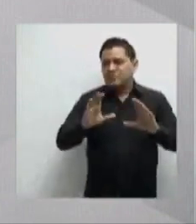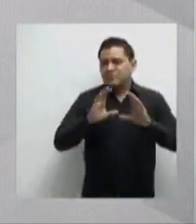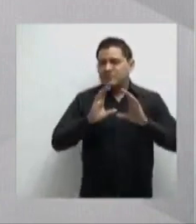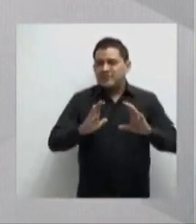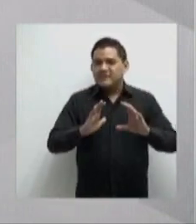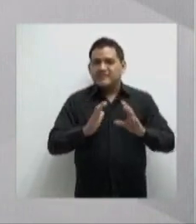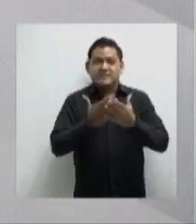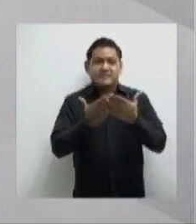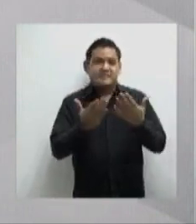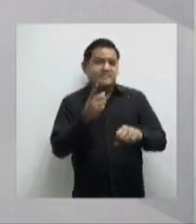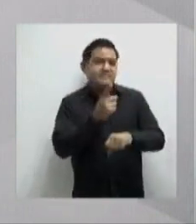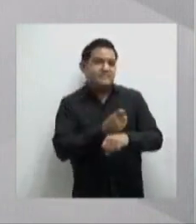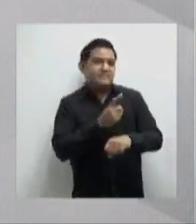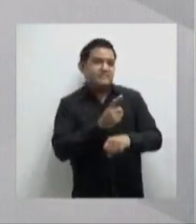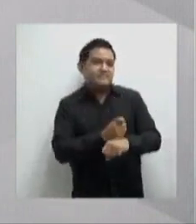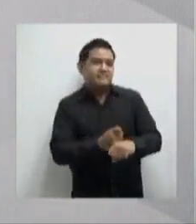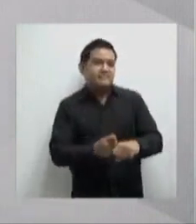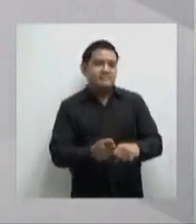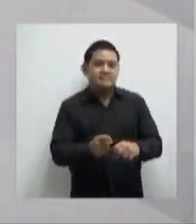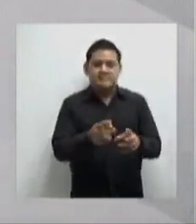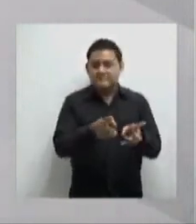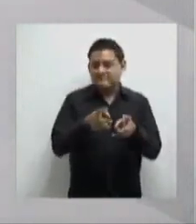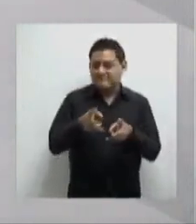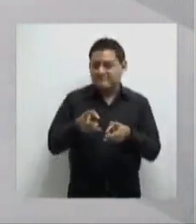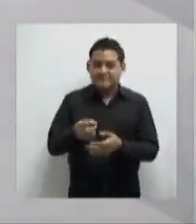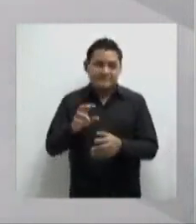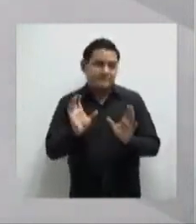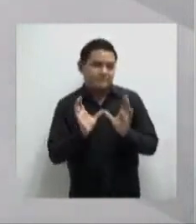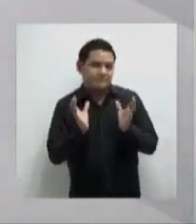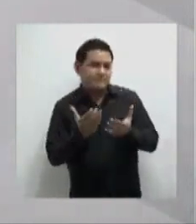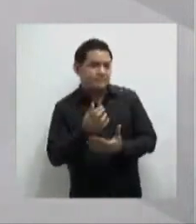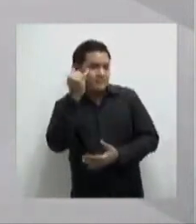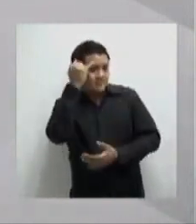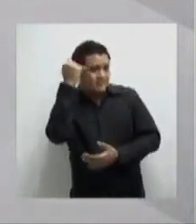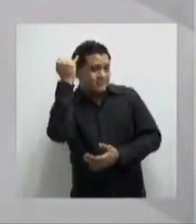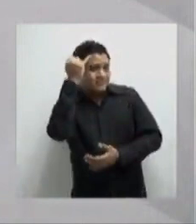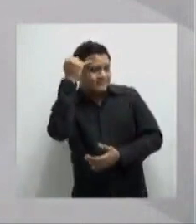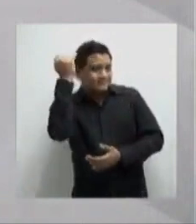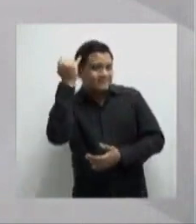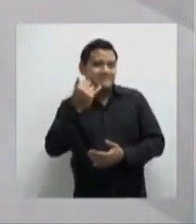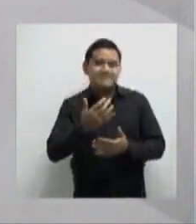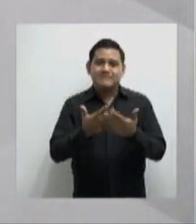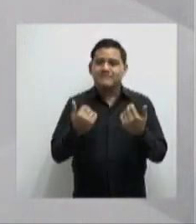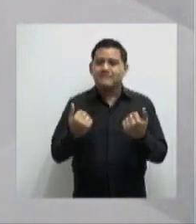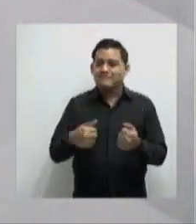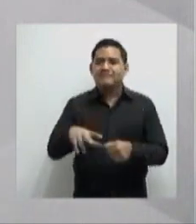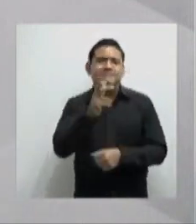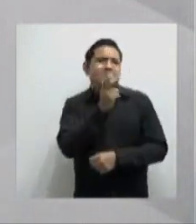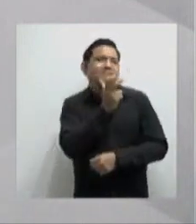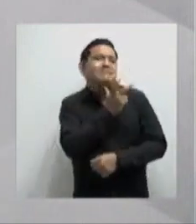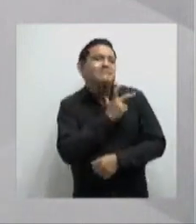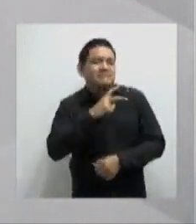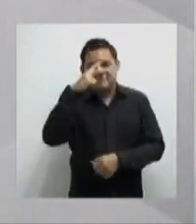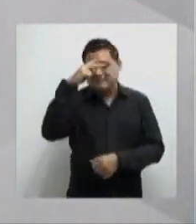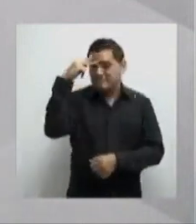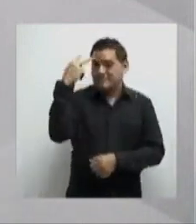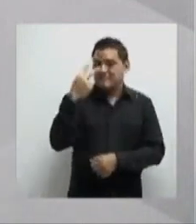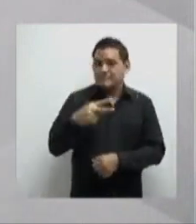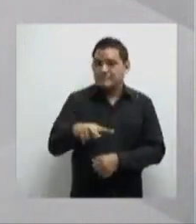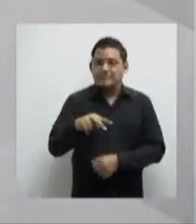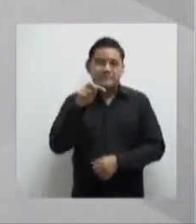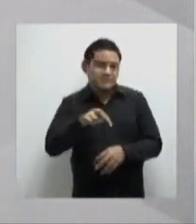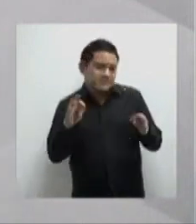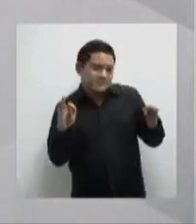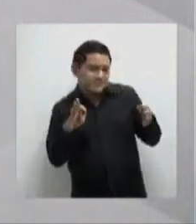depredador de las comunidades indígenas y del medio ambiente que se llama Petróleos Mexicanos. Aquí cerquita, en la zona de Tamulte